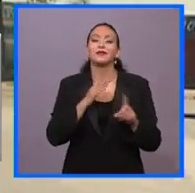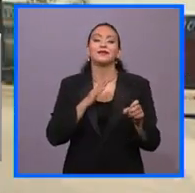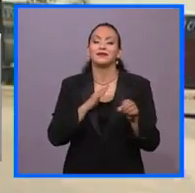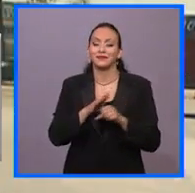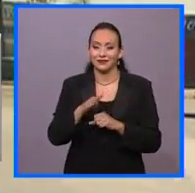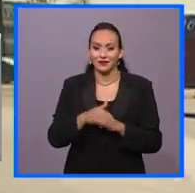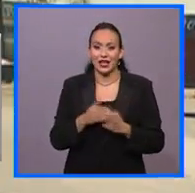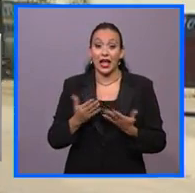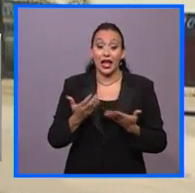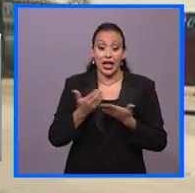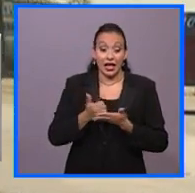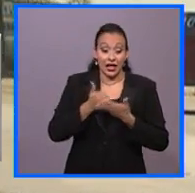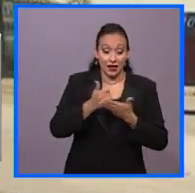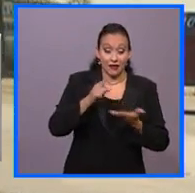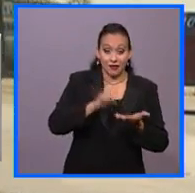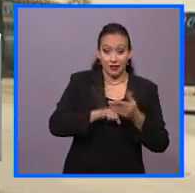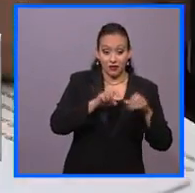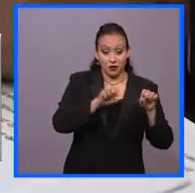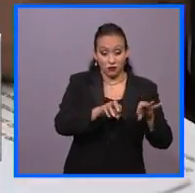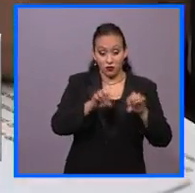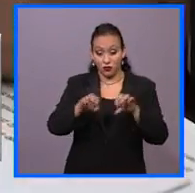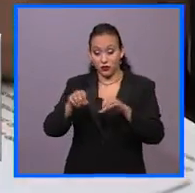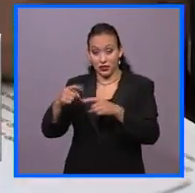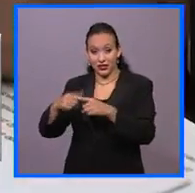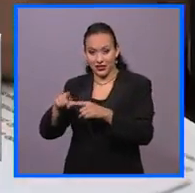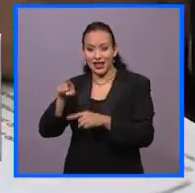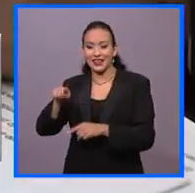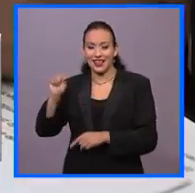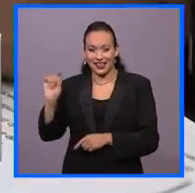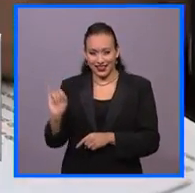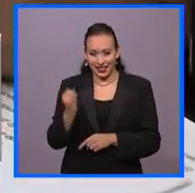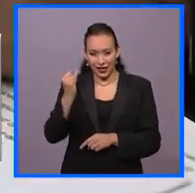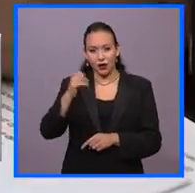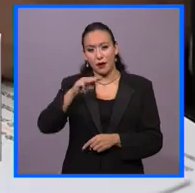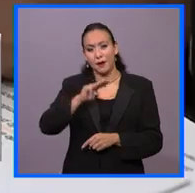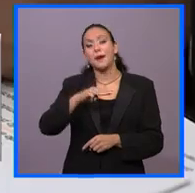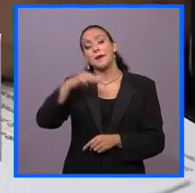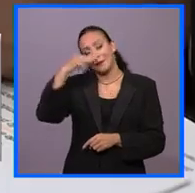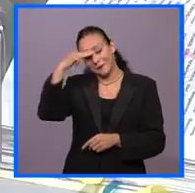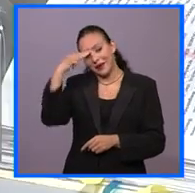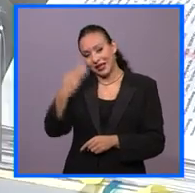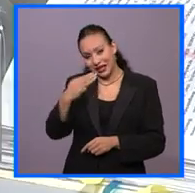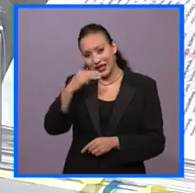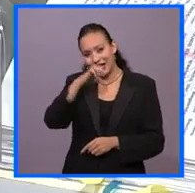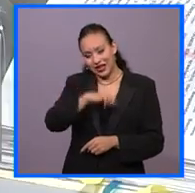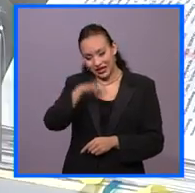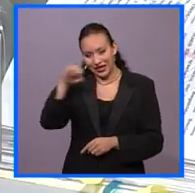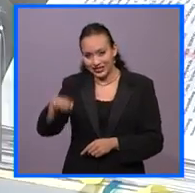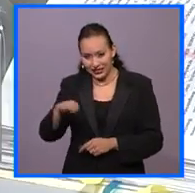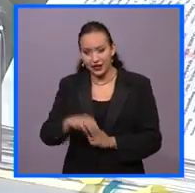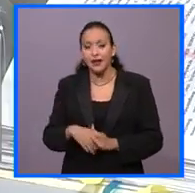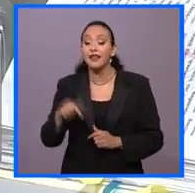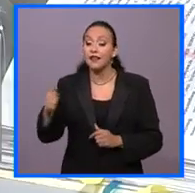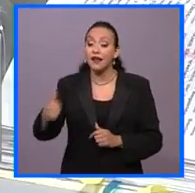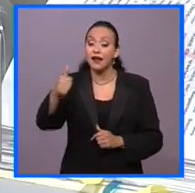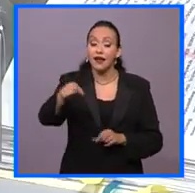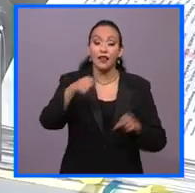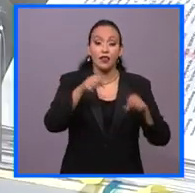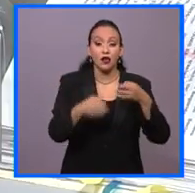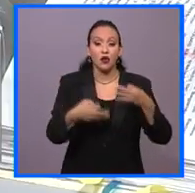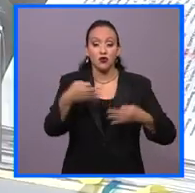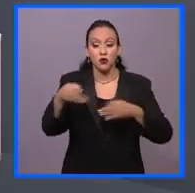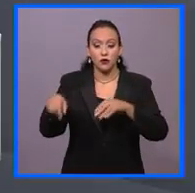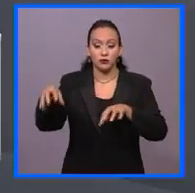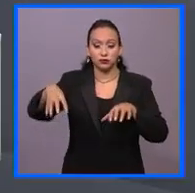los centros de justicia penal federal con sede en Tijuana, Mexicali y Ensenada para que conozcan indistintamente y en